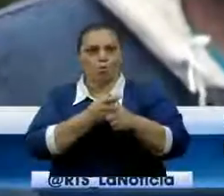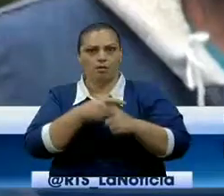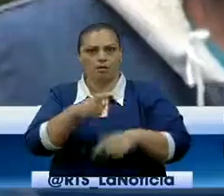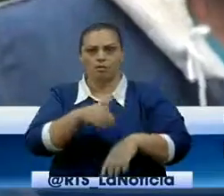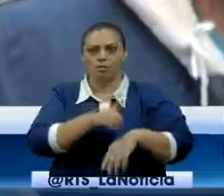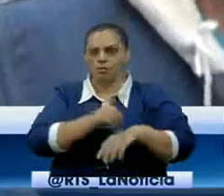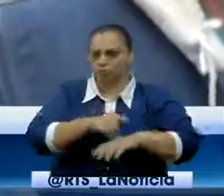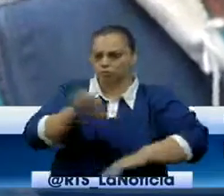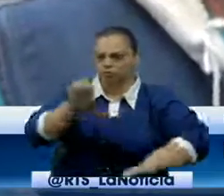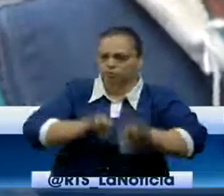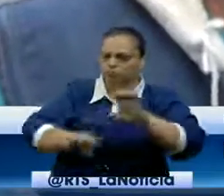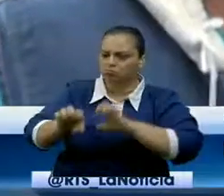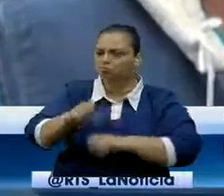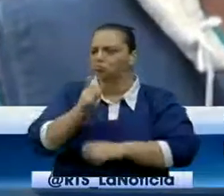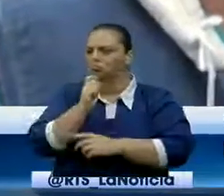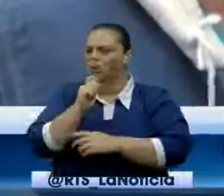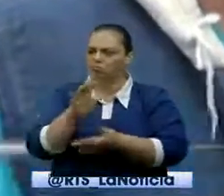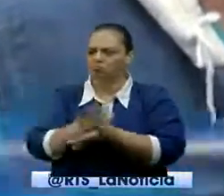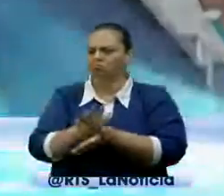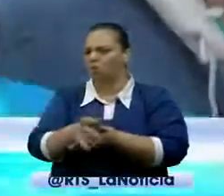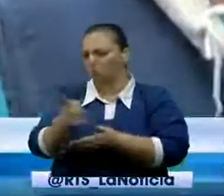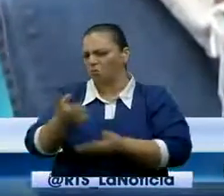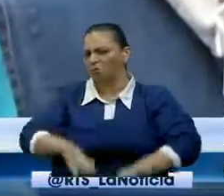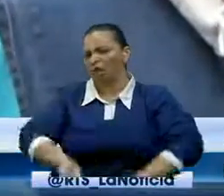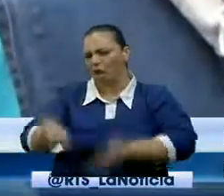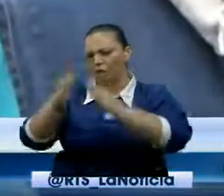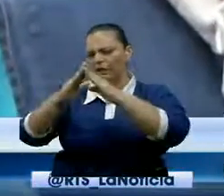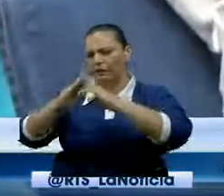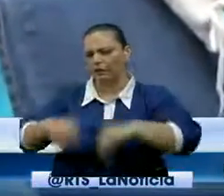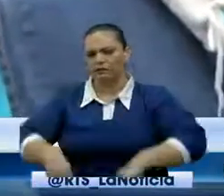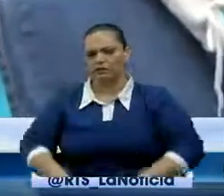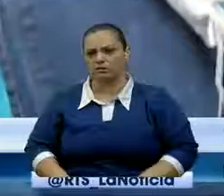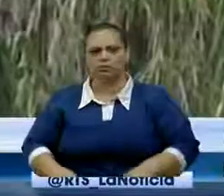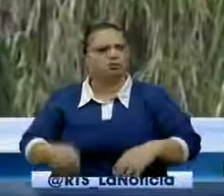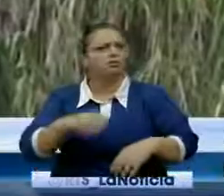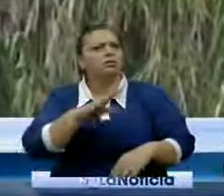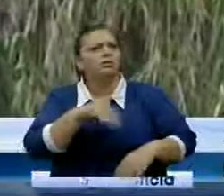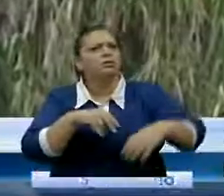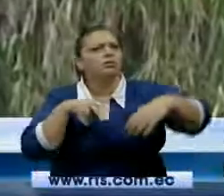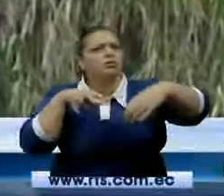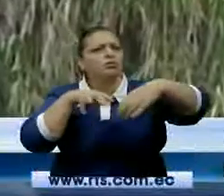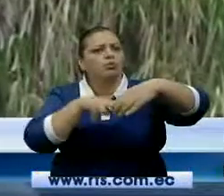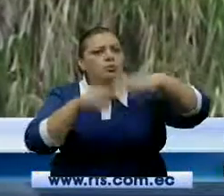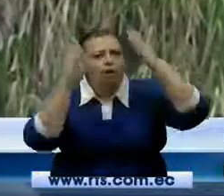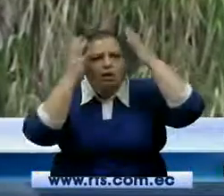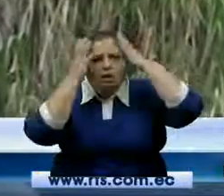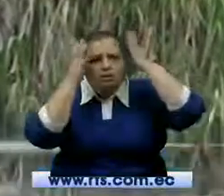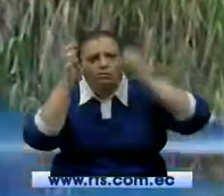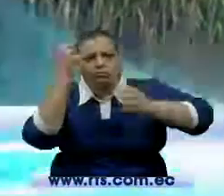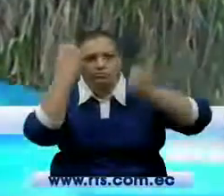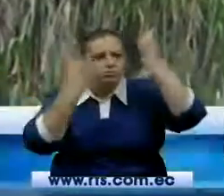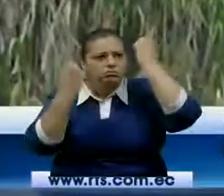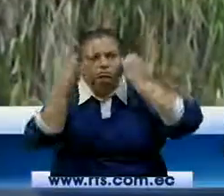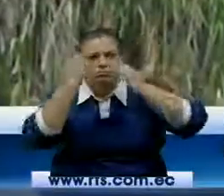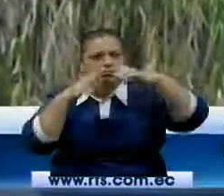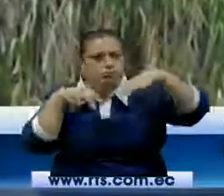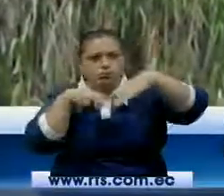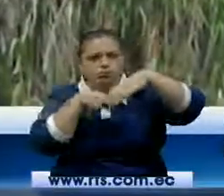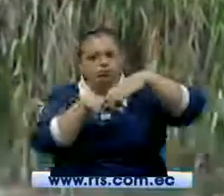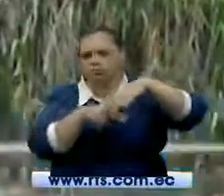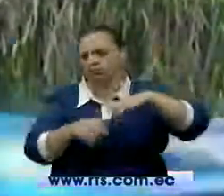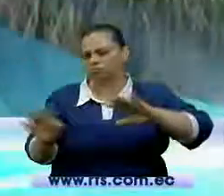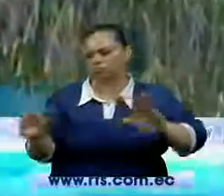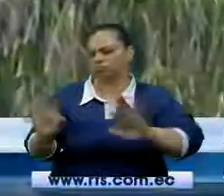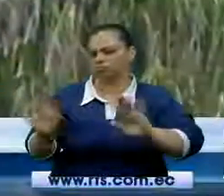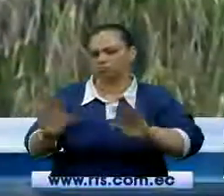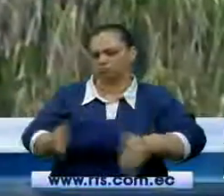hermana ha venido para acá, le ha abrazado y ya ha muerto. Ya. A eso de las 5 de la mañana, para hacerle levantar, se dan